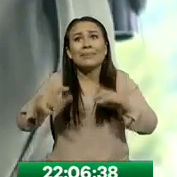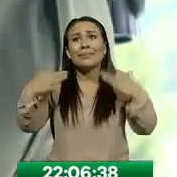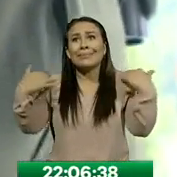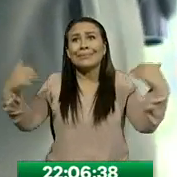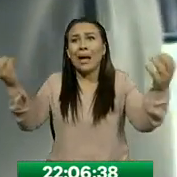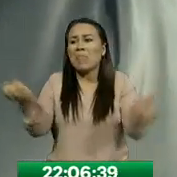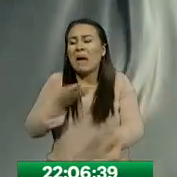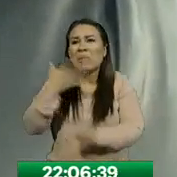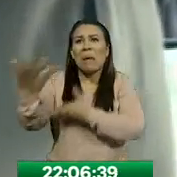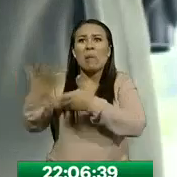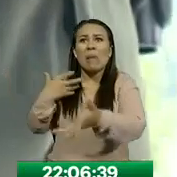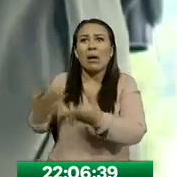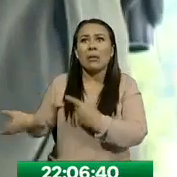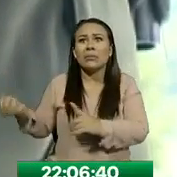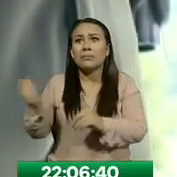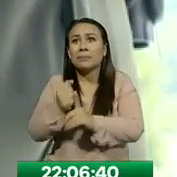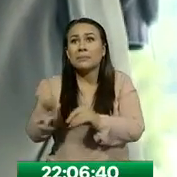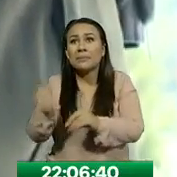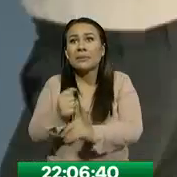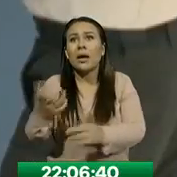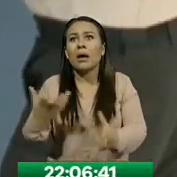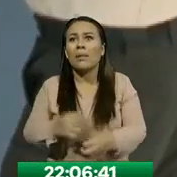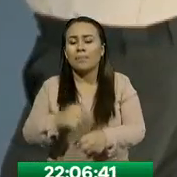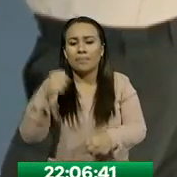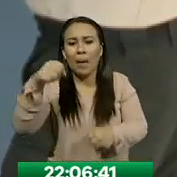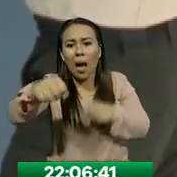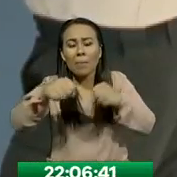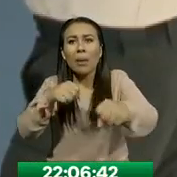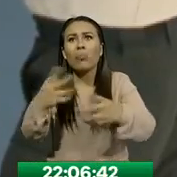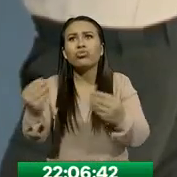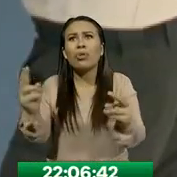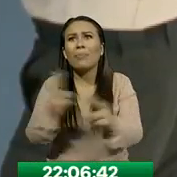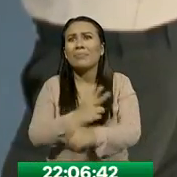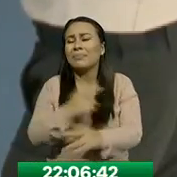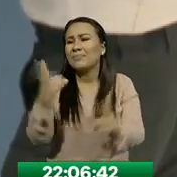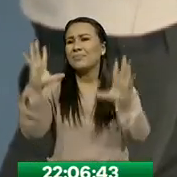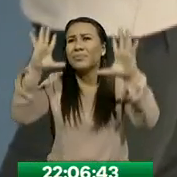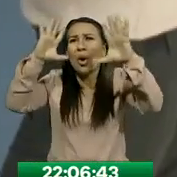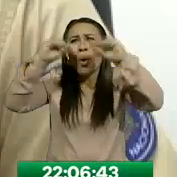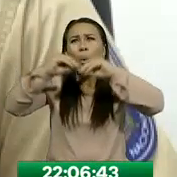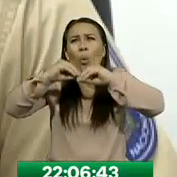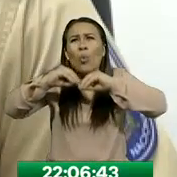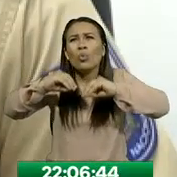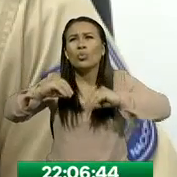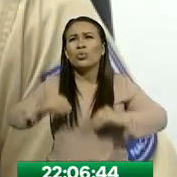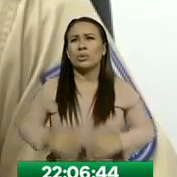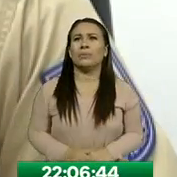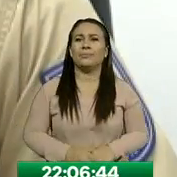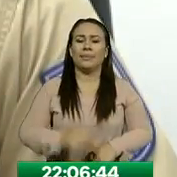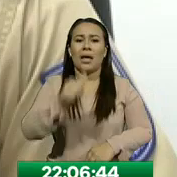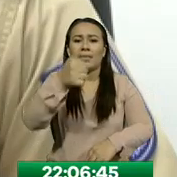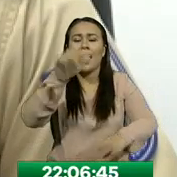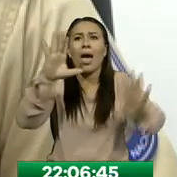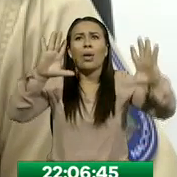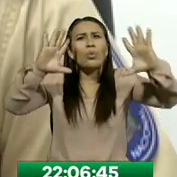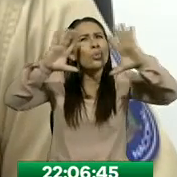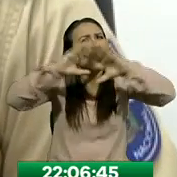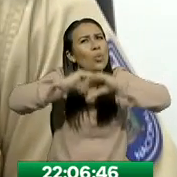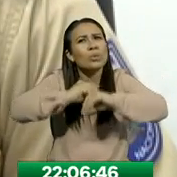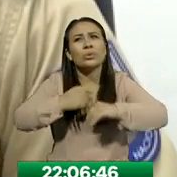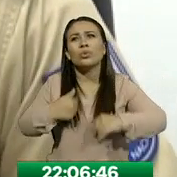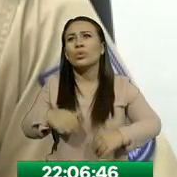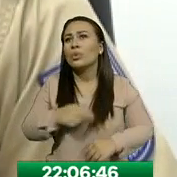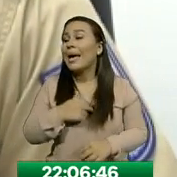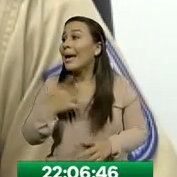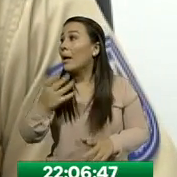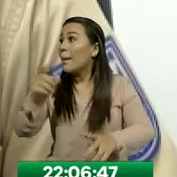a agredirlos. Palos, piedras, patadas, puñetes llovieron en medio de la oscuridad de la noche. Como ya era 10 de la noche, tratamos en lo posible de que